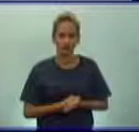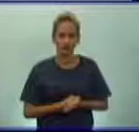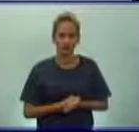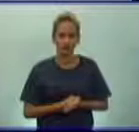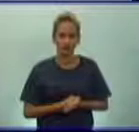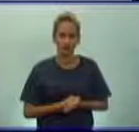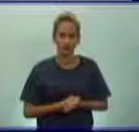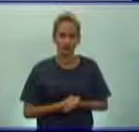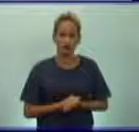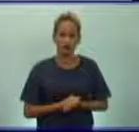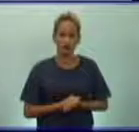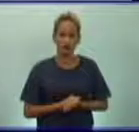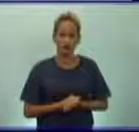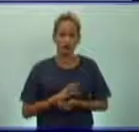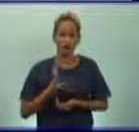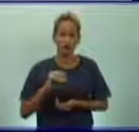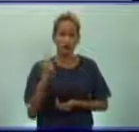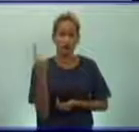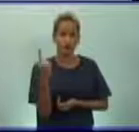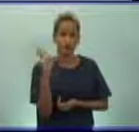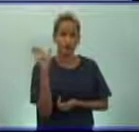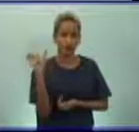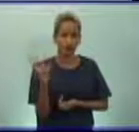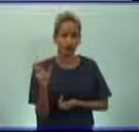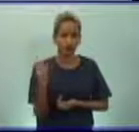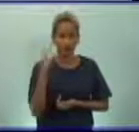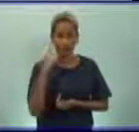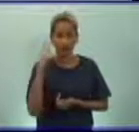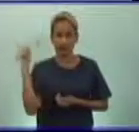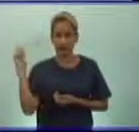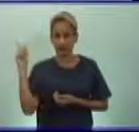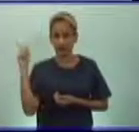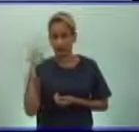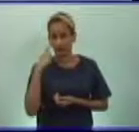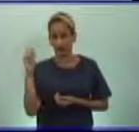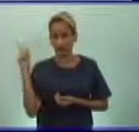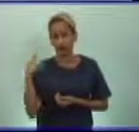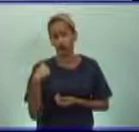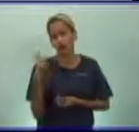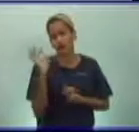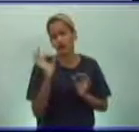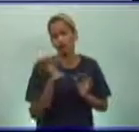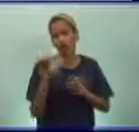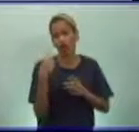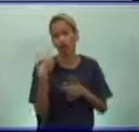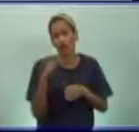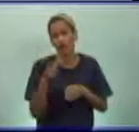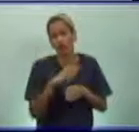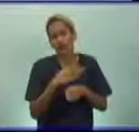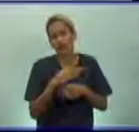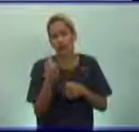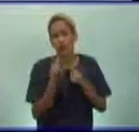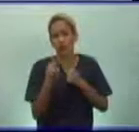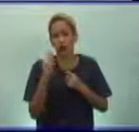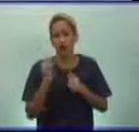dicen una palabra. Yo les ejemplifiqué varias de ellas.